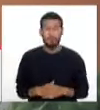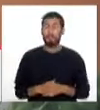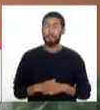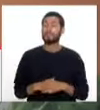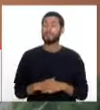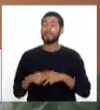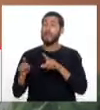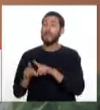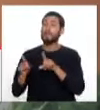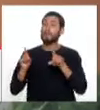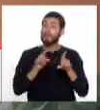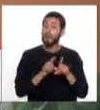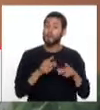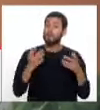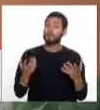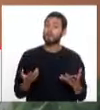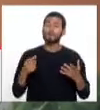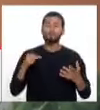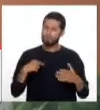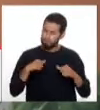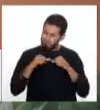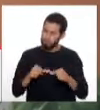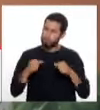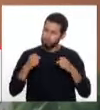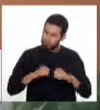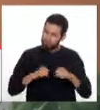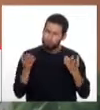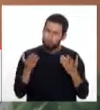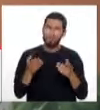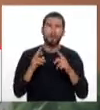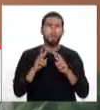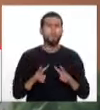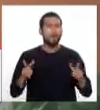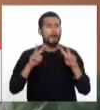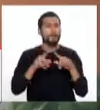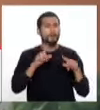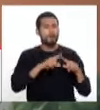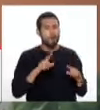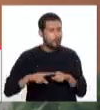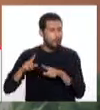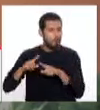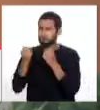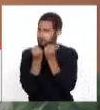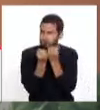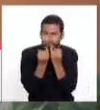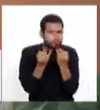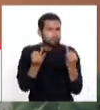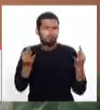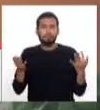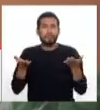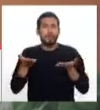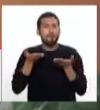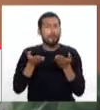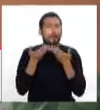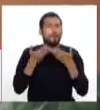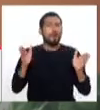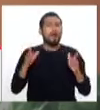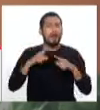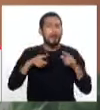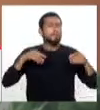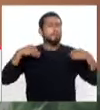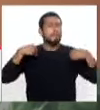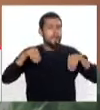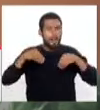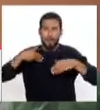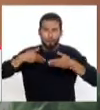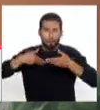igual manera, seguiremos impulsando las cadenas de valor, la diversificación y la apertura de mercados para que